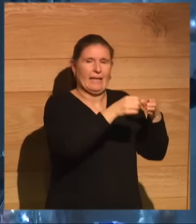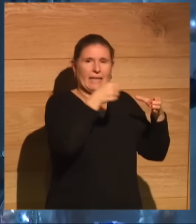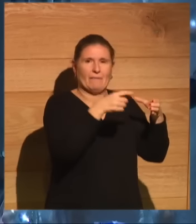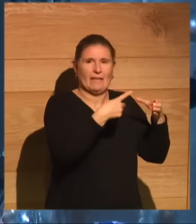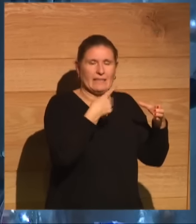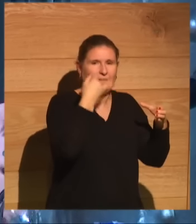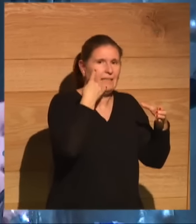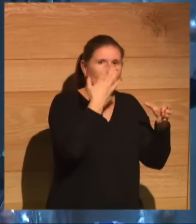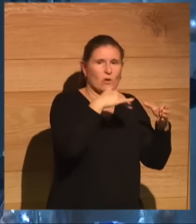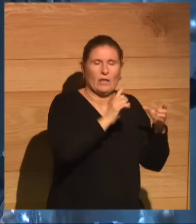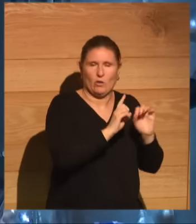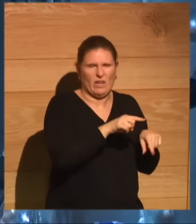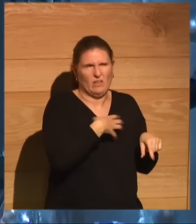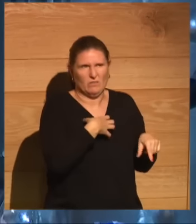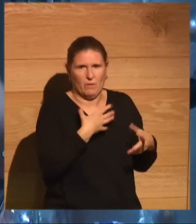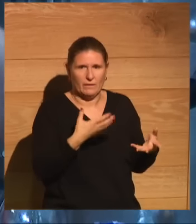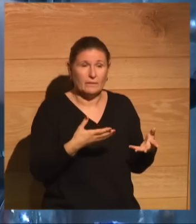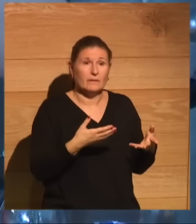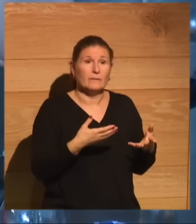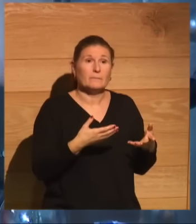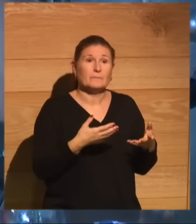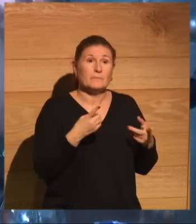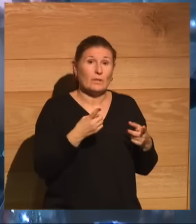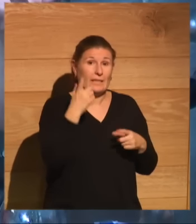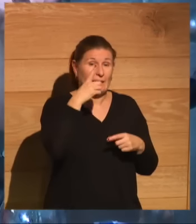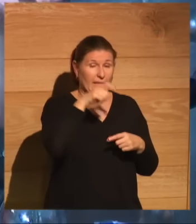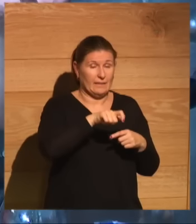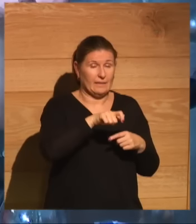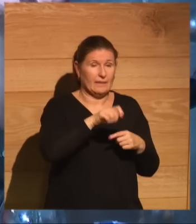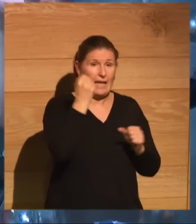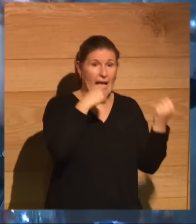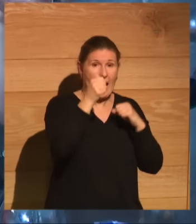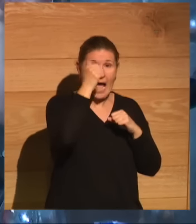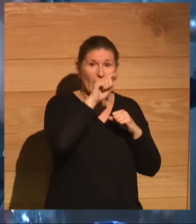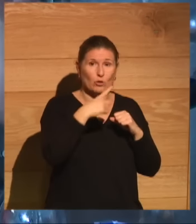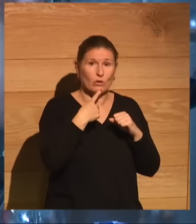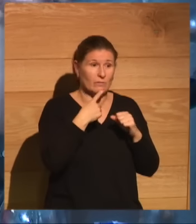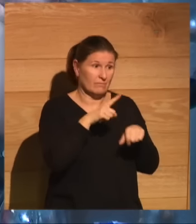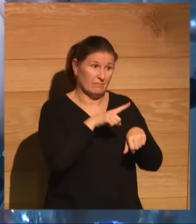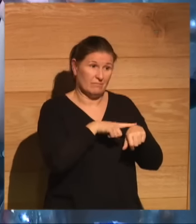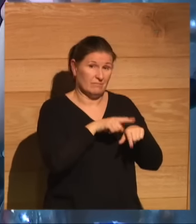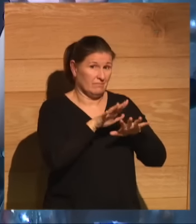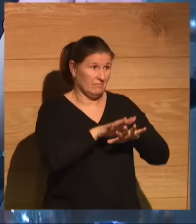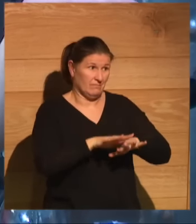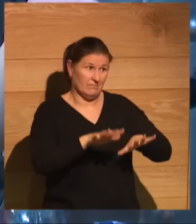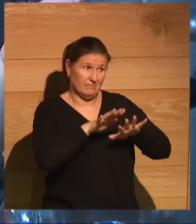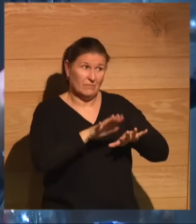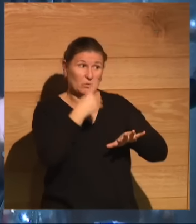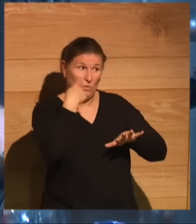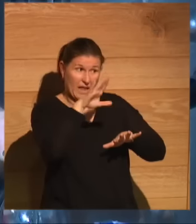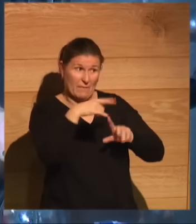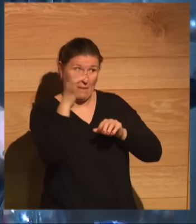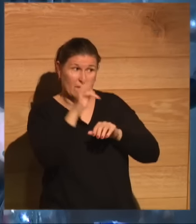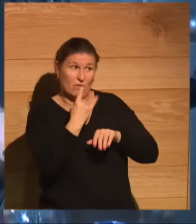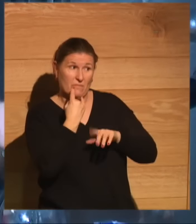más. Eso, y eso no es, se puede cambiar. Y ahí no se puede cambiar, claro. Entonces, Christopher Reeve se cambia. Vamos muy lento para la audiencia. Sí. Tienes que contar, ¿eh? Escucha, Juan, tú verás. El que